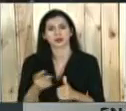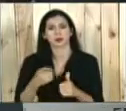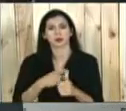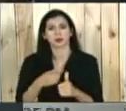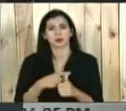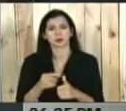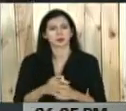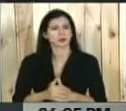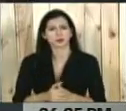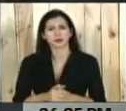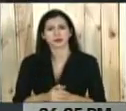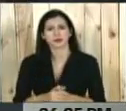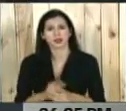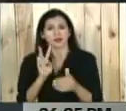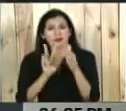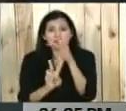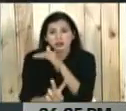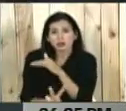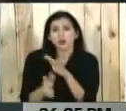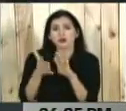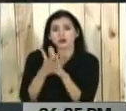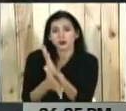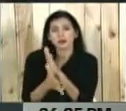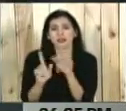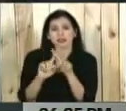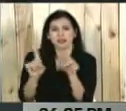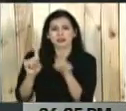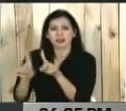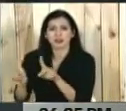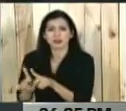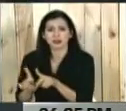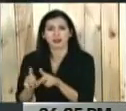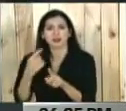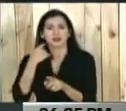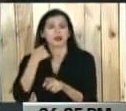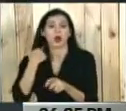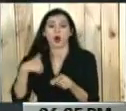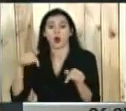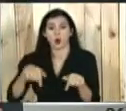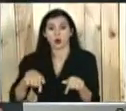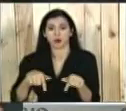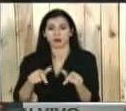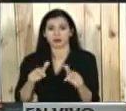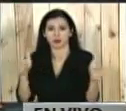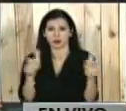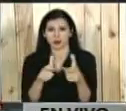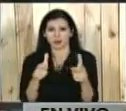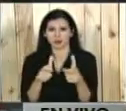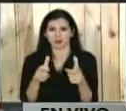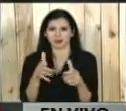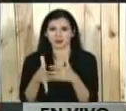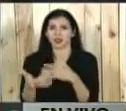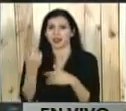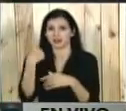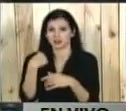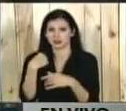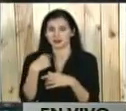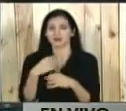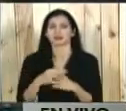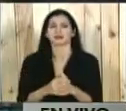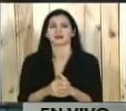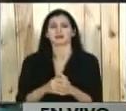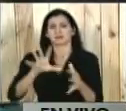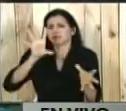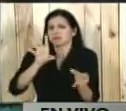lugar, la visión que tuvo con las distintas personalidades que se reunió hoy de la reunión de ayer. El